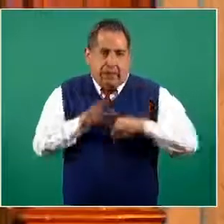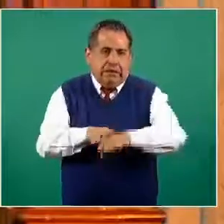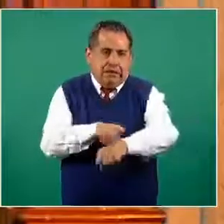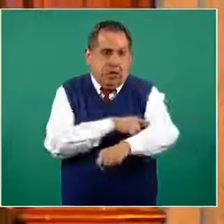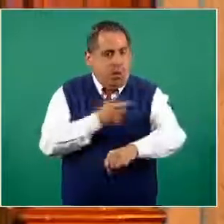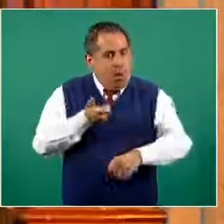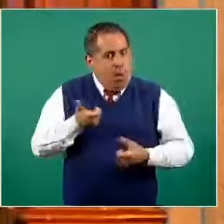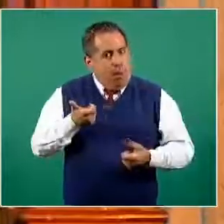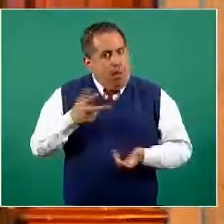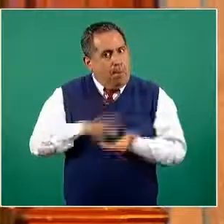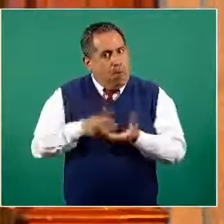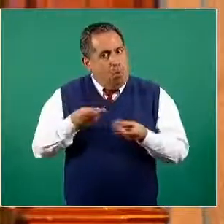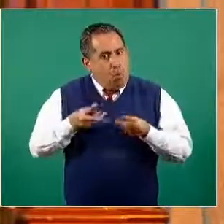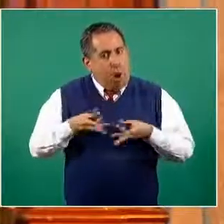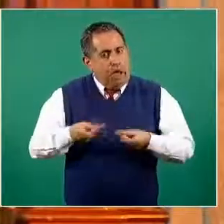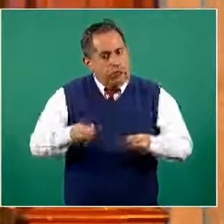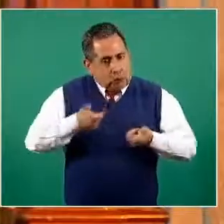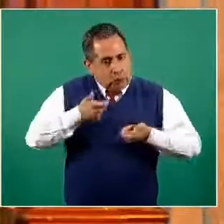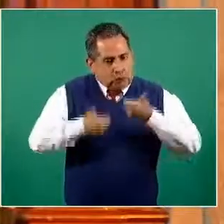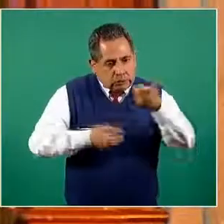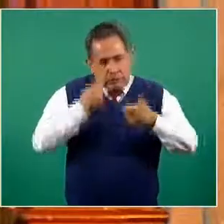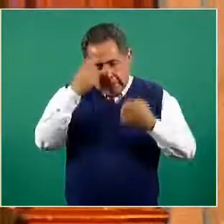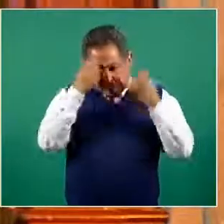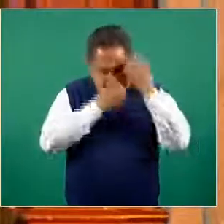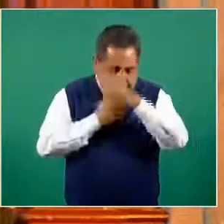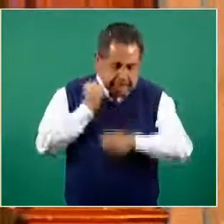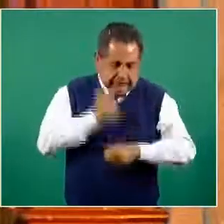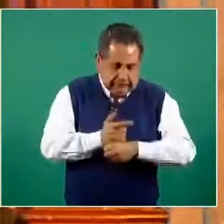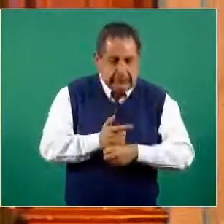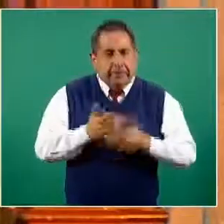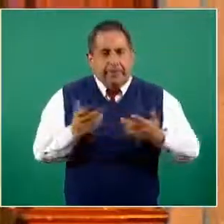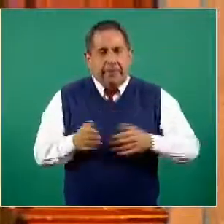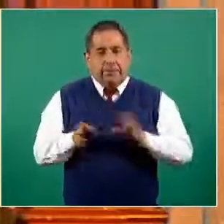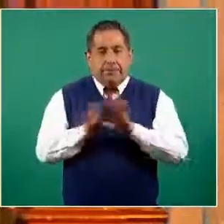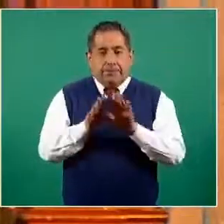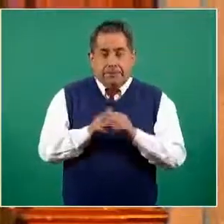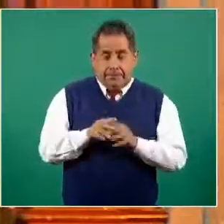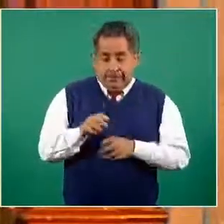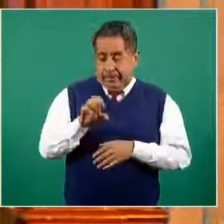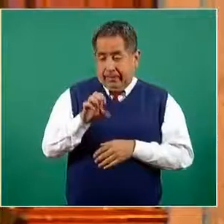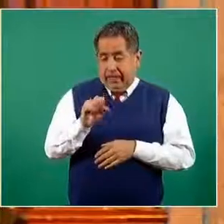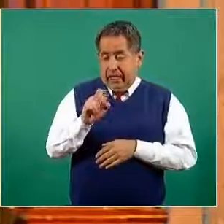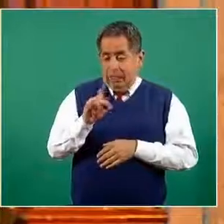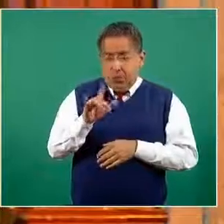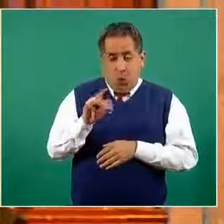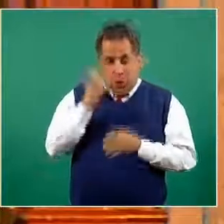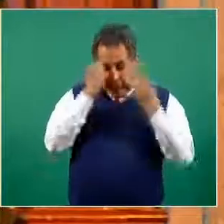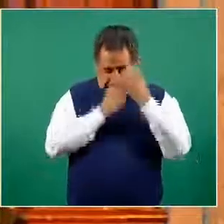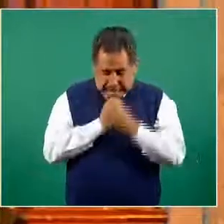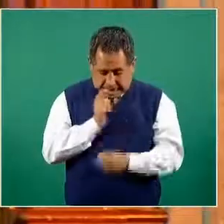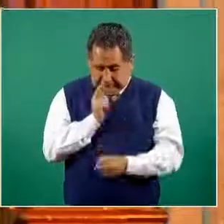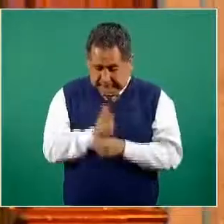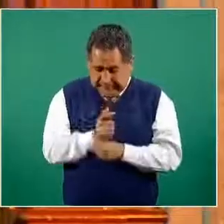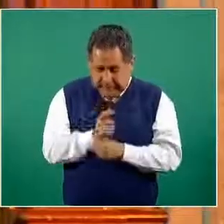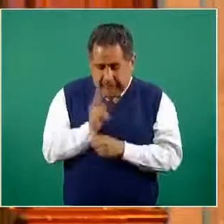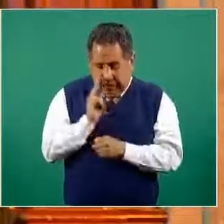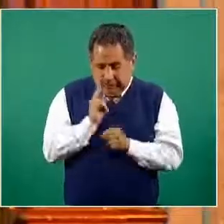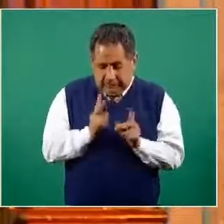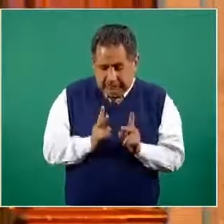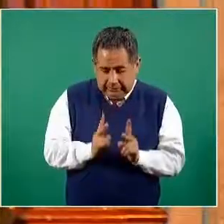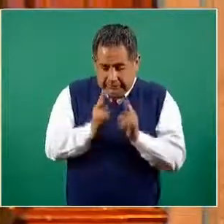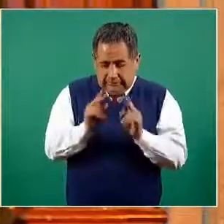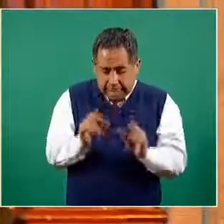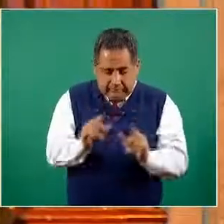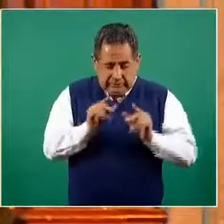costoso. Entonces lo que hicimos primero es únicamente secuenciar el fragmento de la espícula y observar si